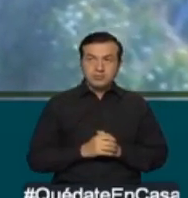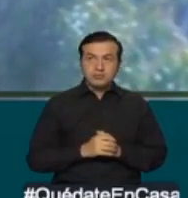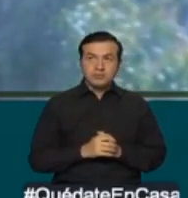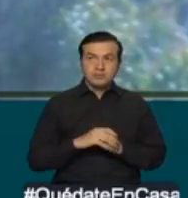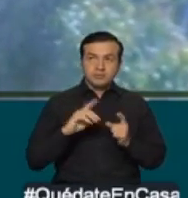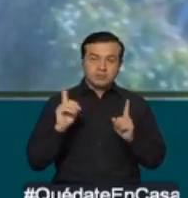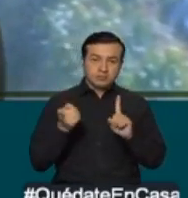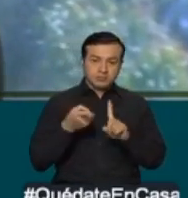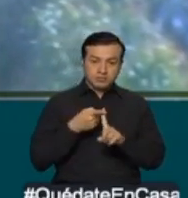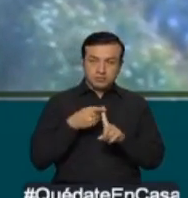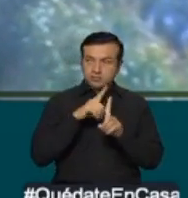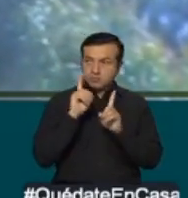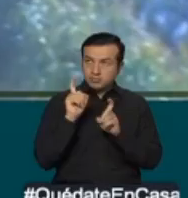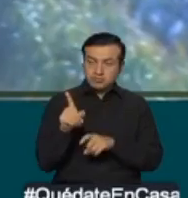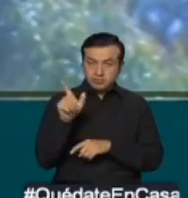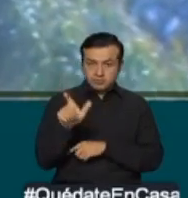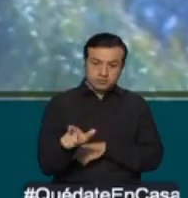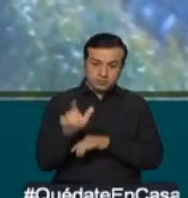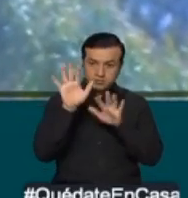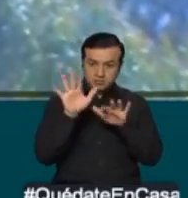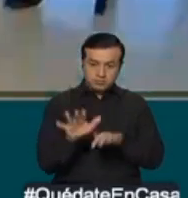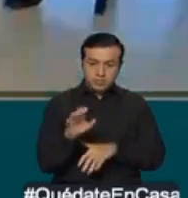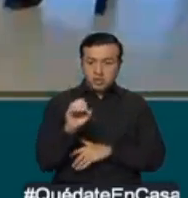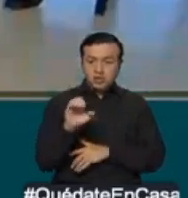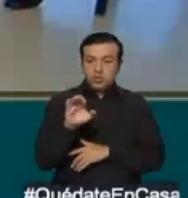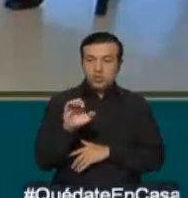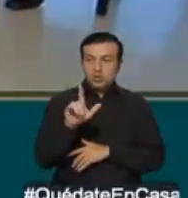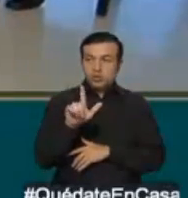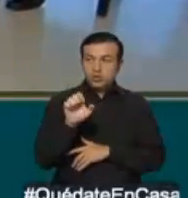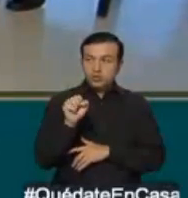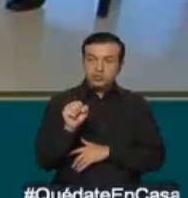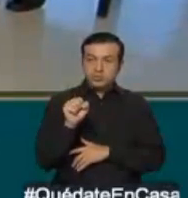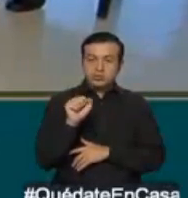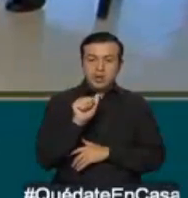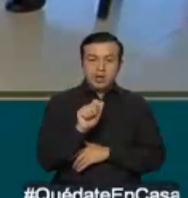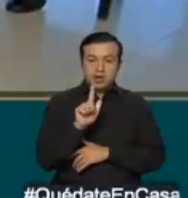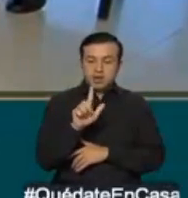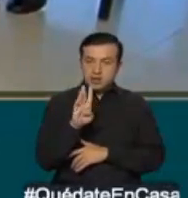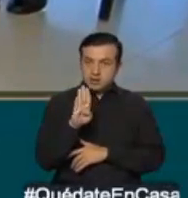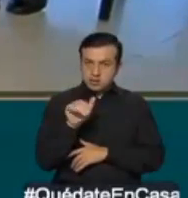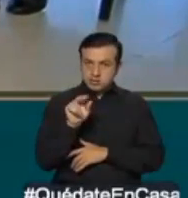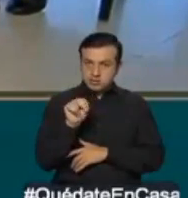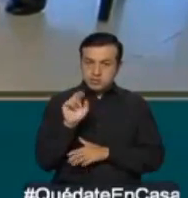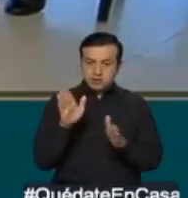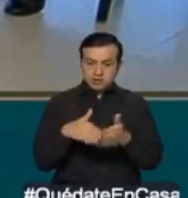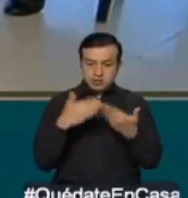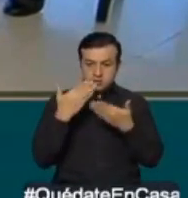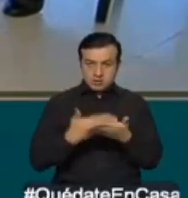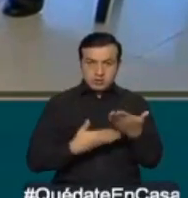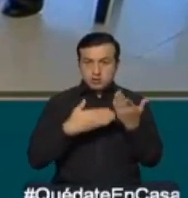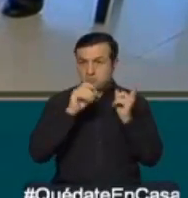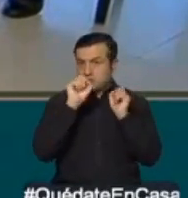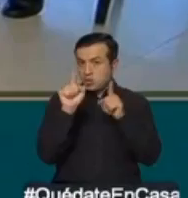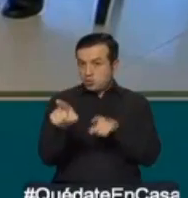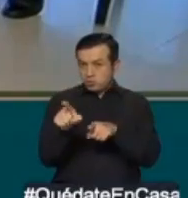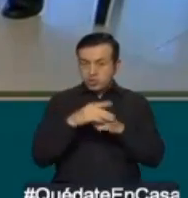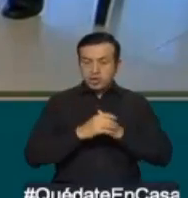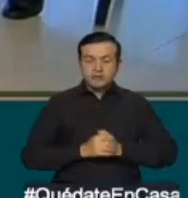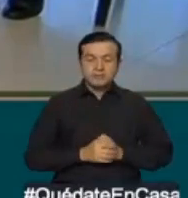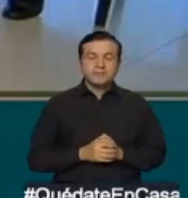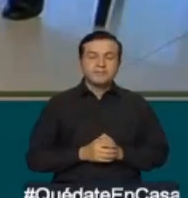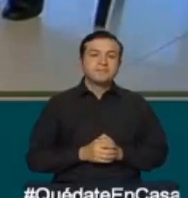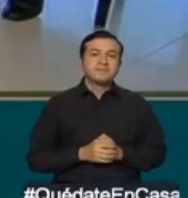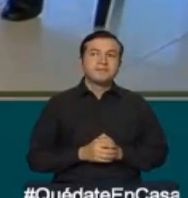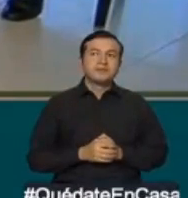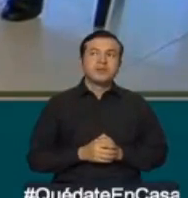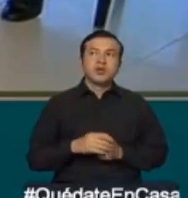extender una inquietud a la secretaria alexandra ocles alfonso al banco de diario el expreso plantea la siguiente inquietud que